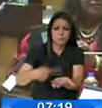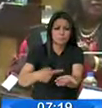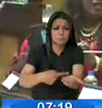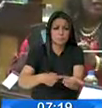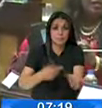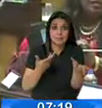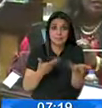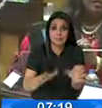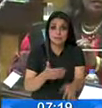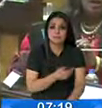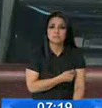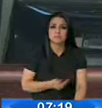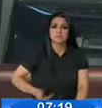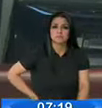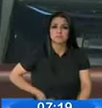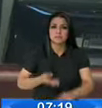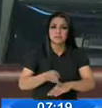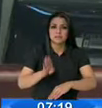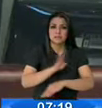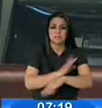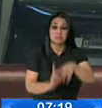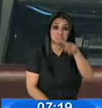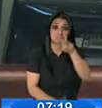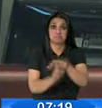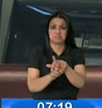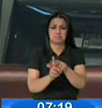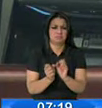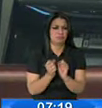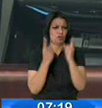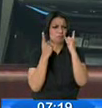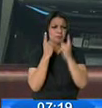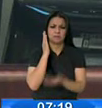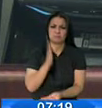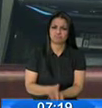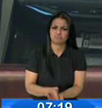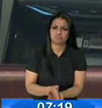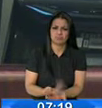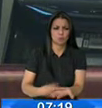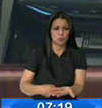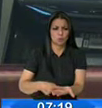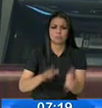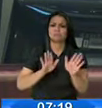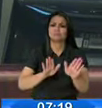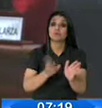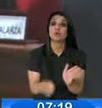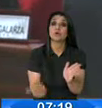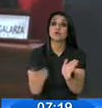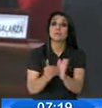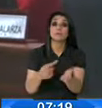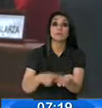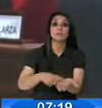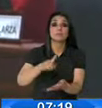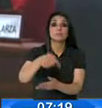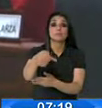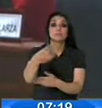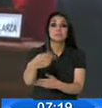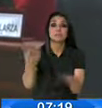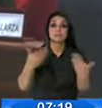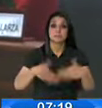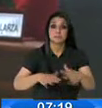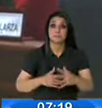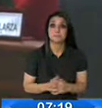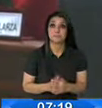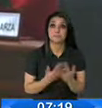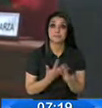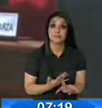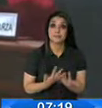debatirse, el presidente de la Asamblea sorprendió ordenando la suspensión de la sesión, con la promesa de reanudarle el próximo día miércoles,